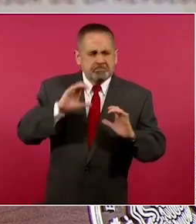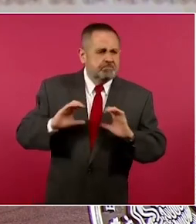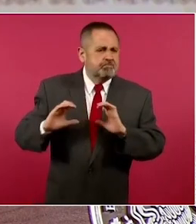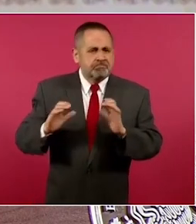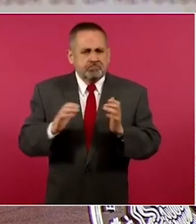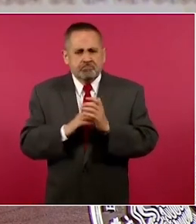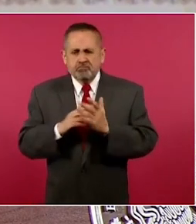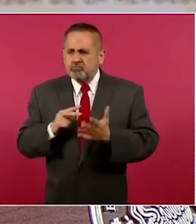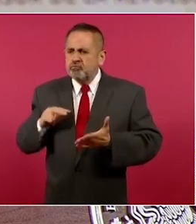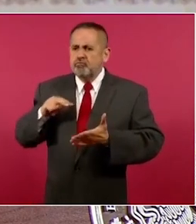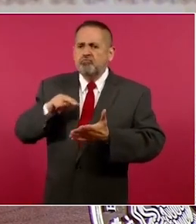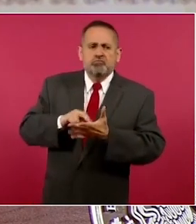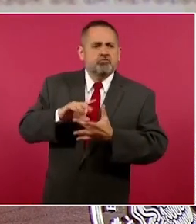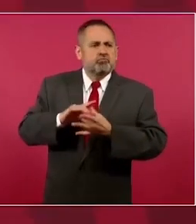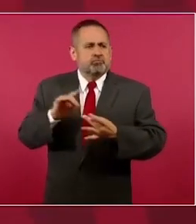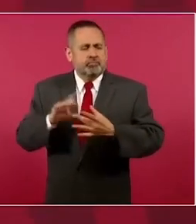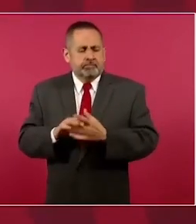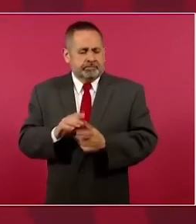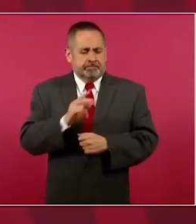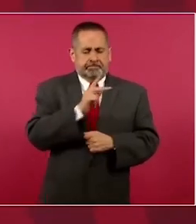y presencia, son las tres P.